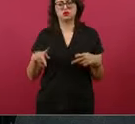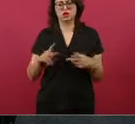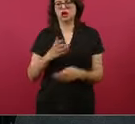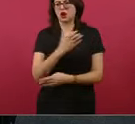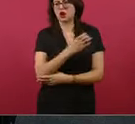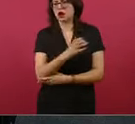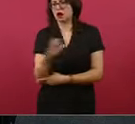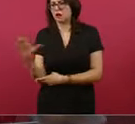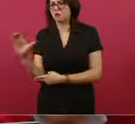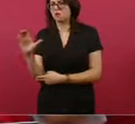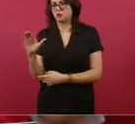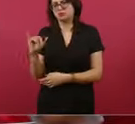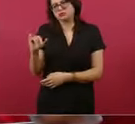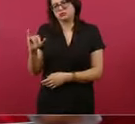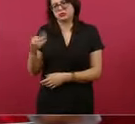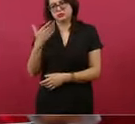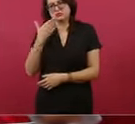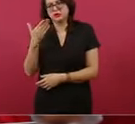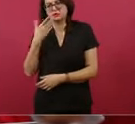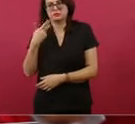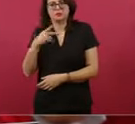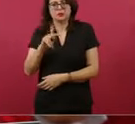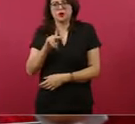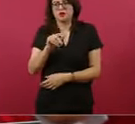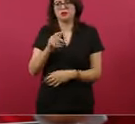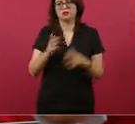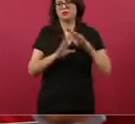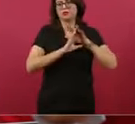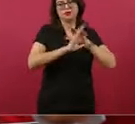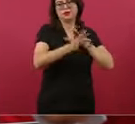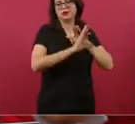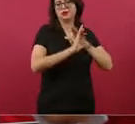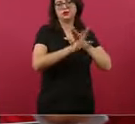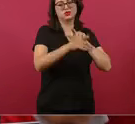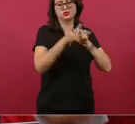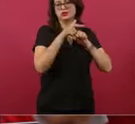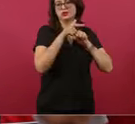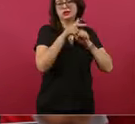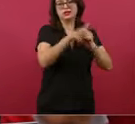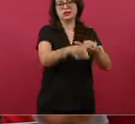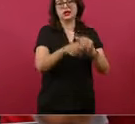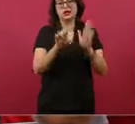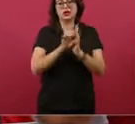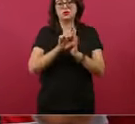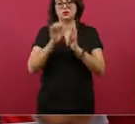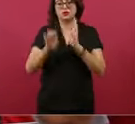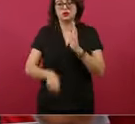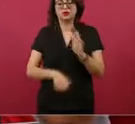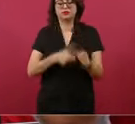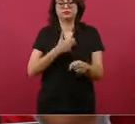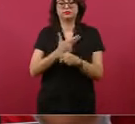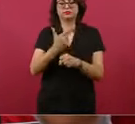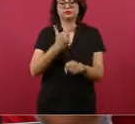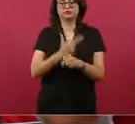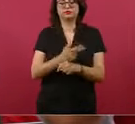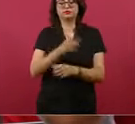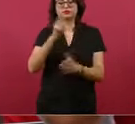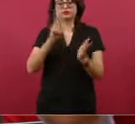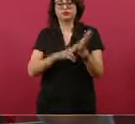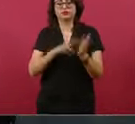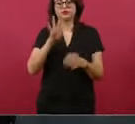para frenar. Tenemos datos, presidente. Por ejemplo, en Honduras, en 2019, fueron